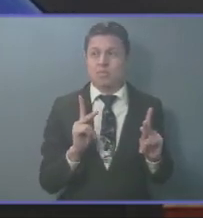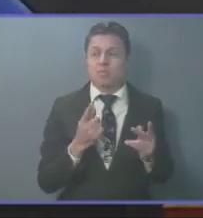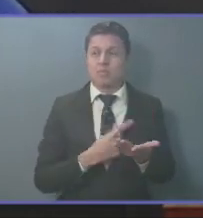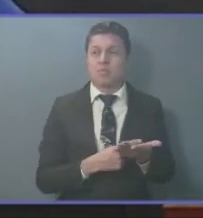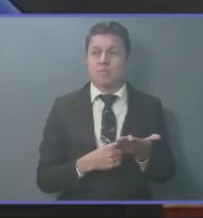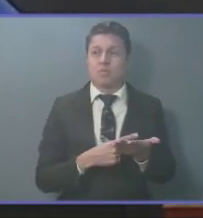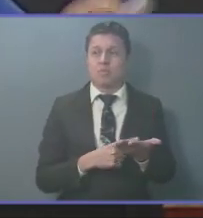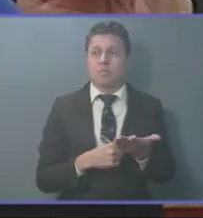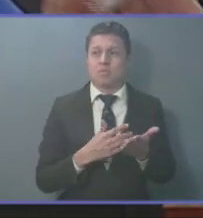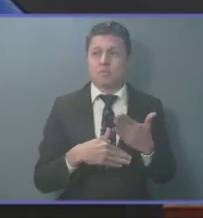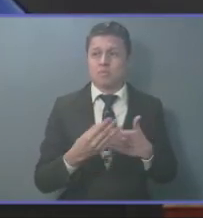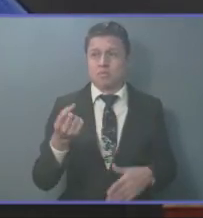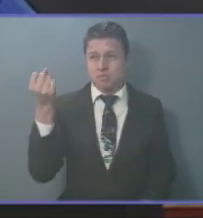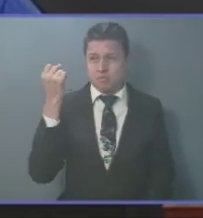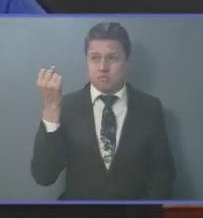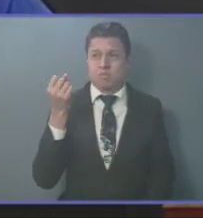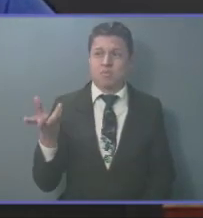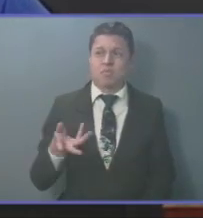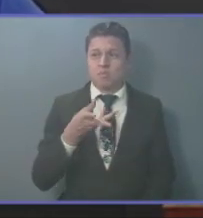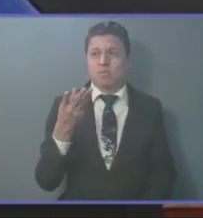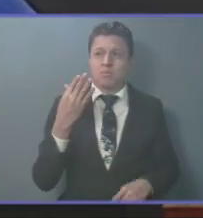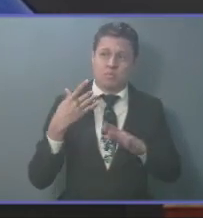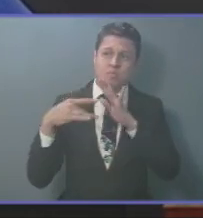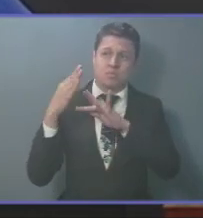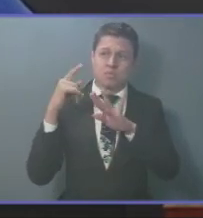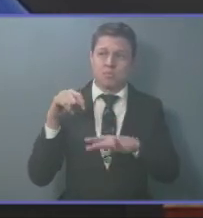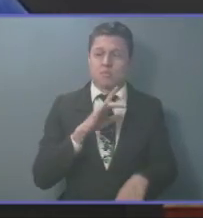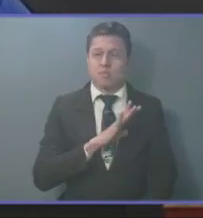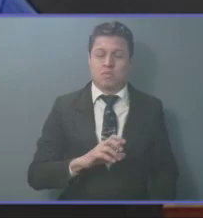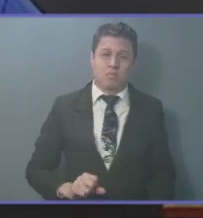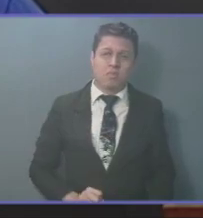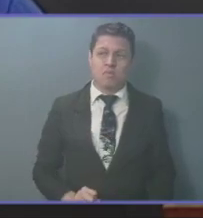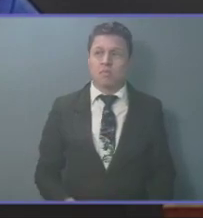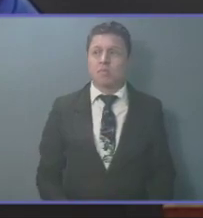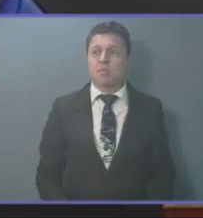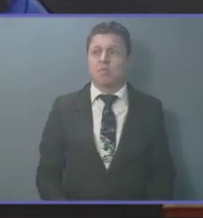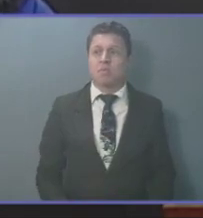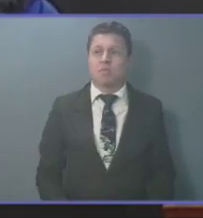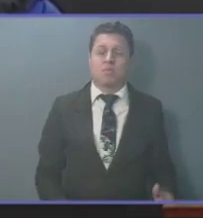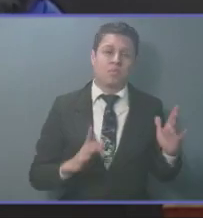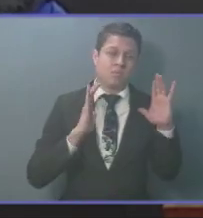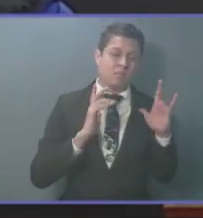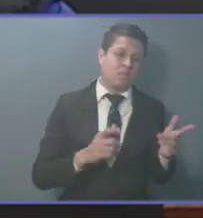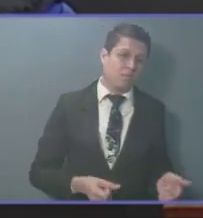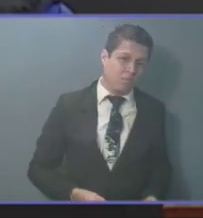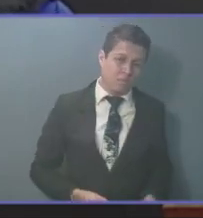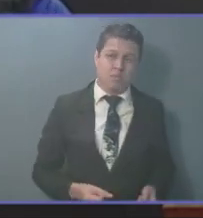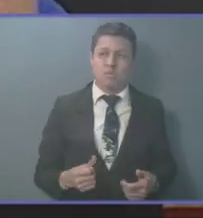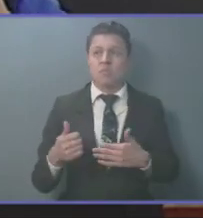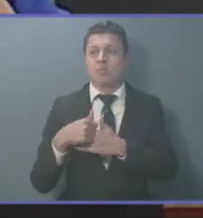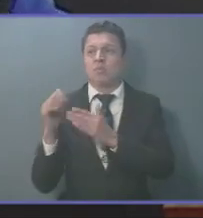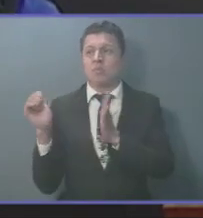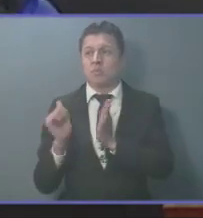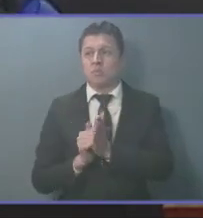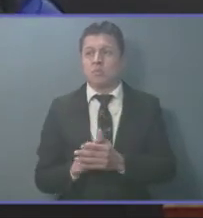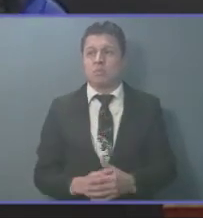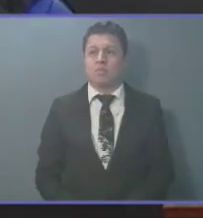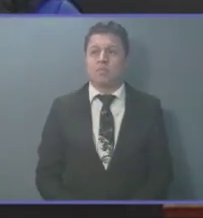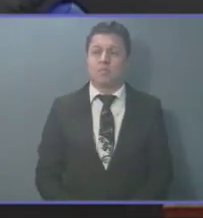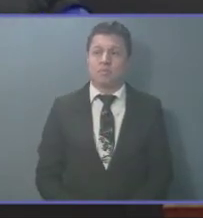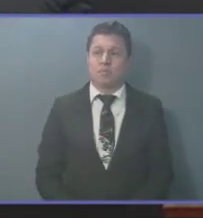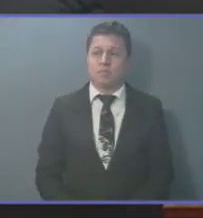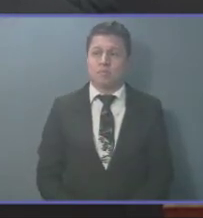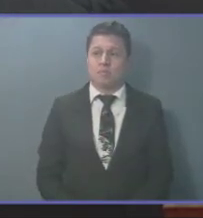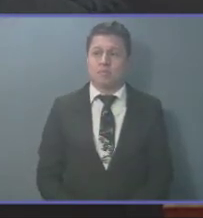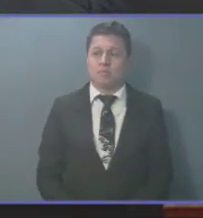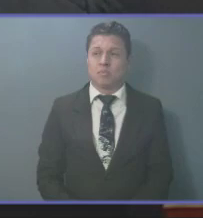diálogos más trascendentales en la historia reciente del país entre este órgano de Estado, la Asamblea Legislativa, y